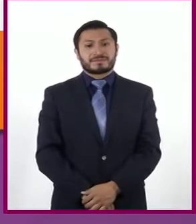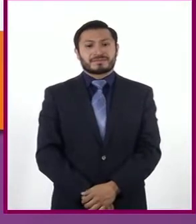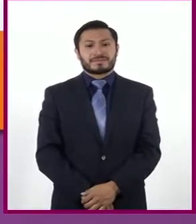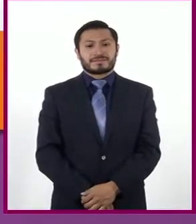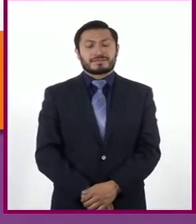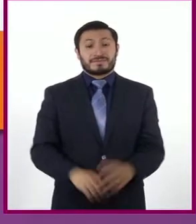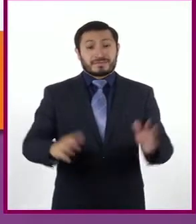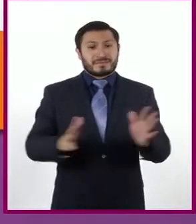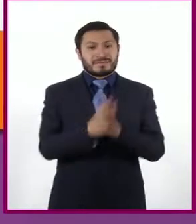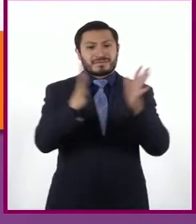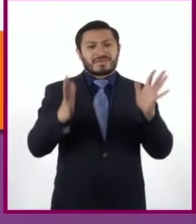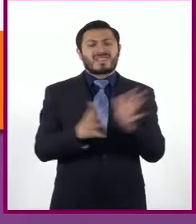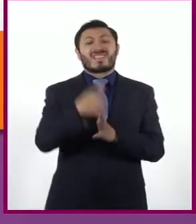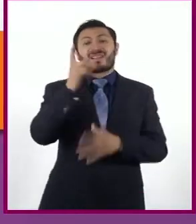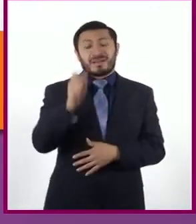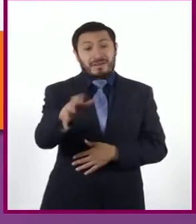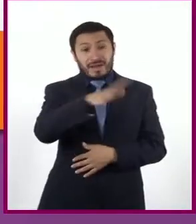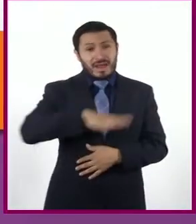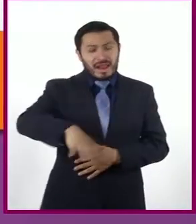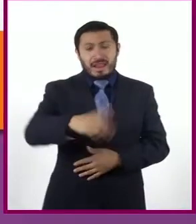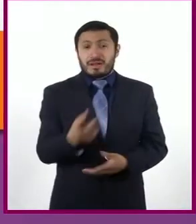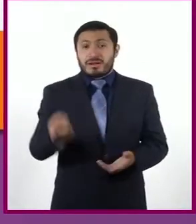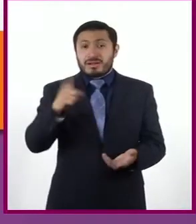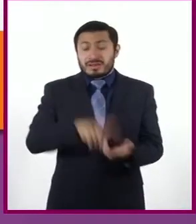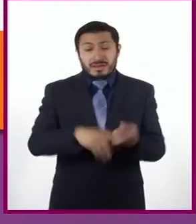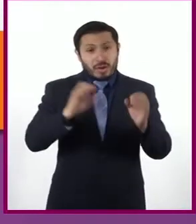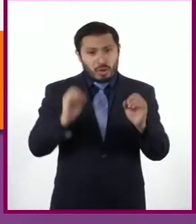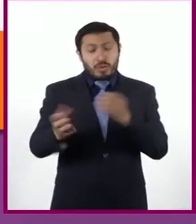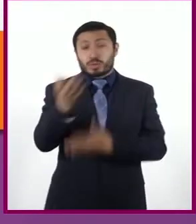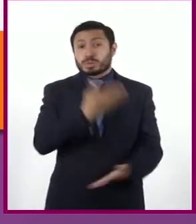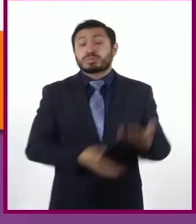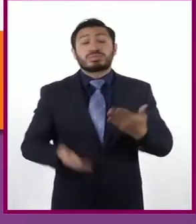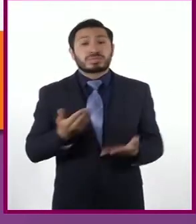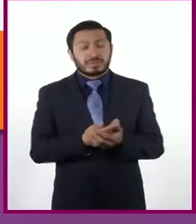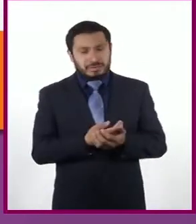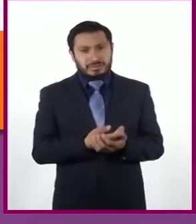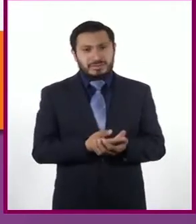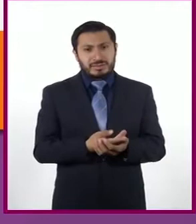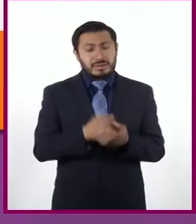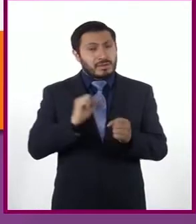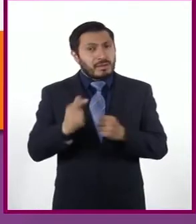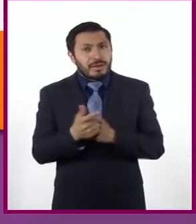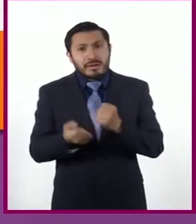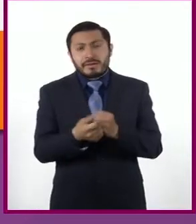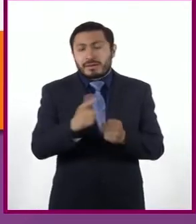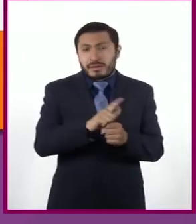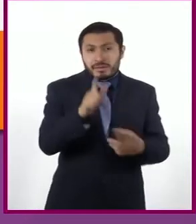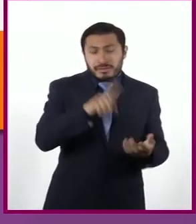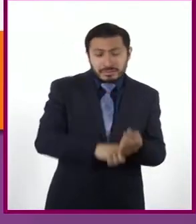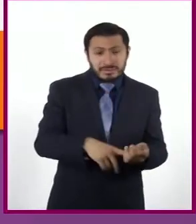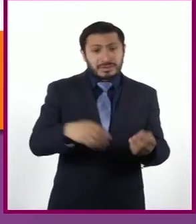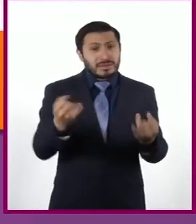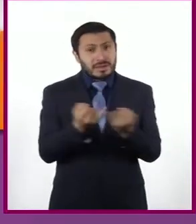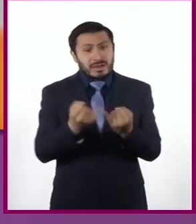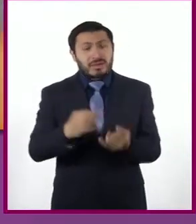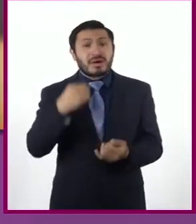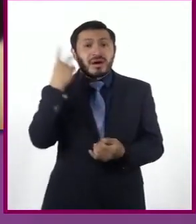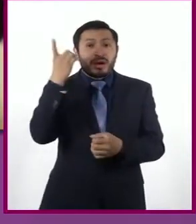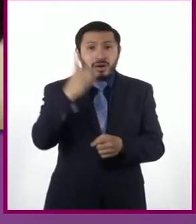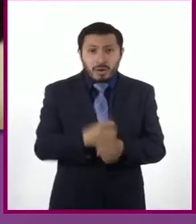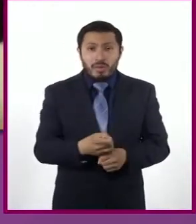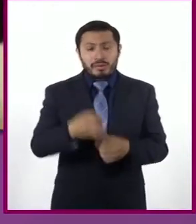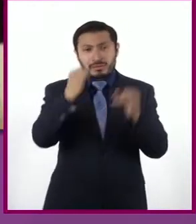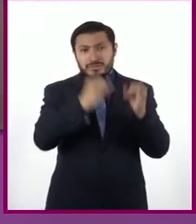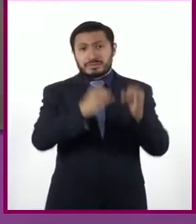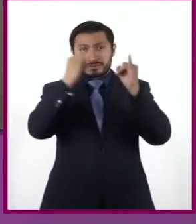Participar significa tomar parte o compartir. Se trata de un acto social y se entiende como un acto de voluntad individual